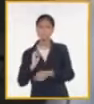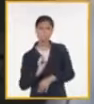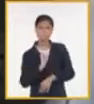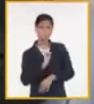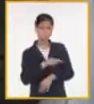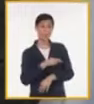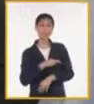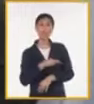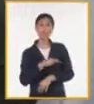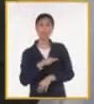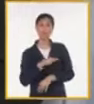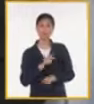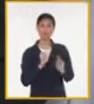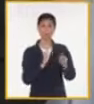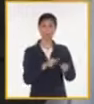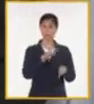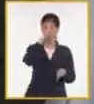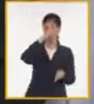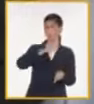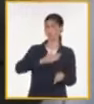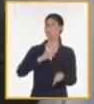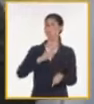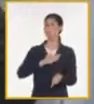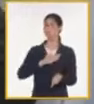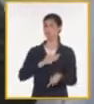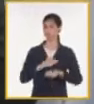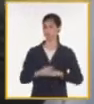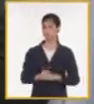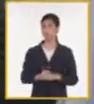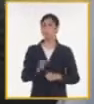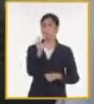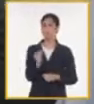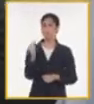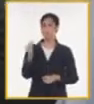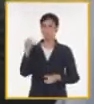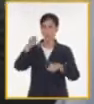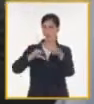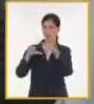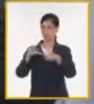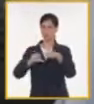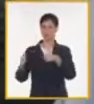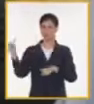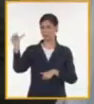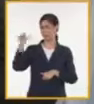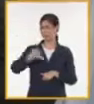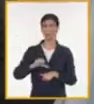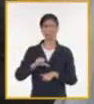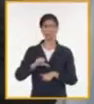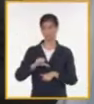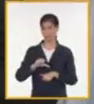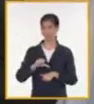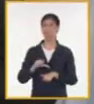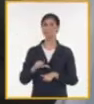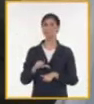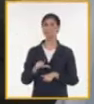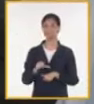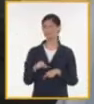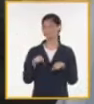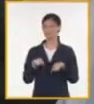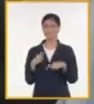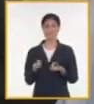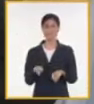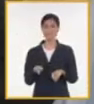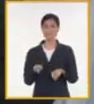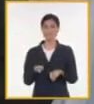social por lo general algunos de ellos asociados a a conductas violentas al consumo